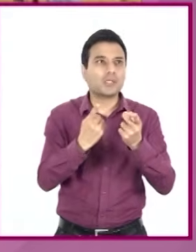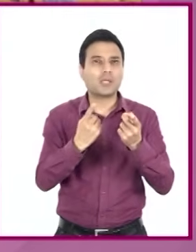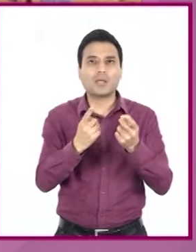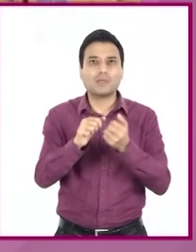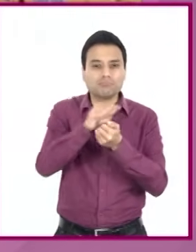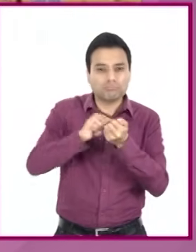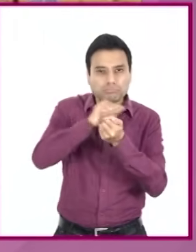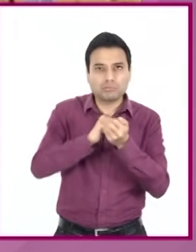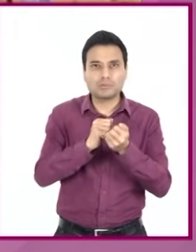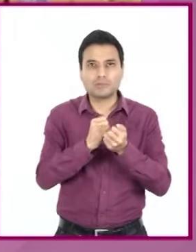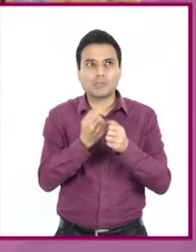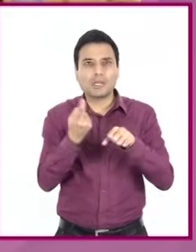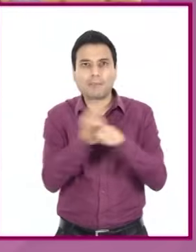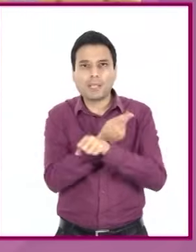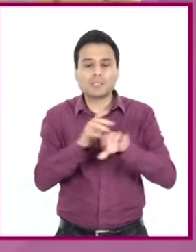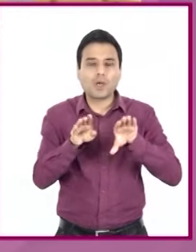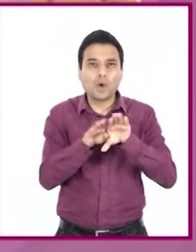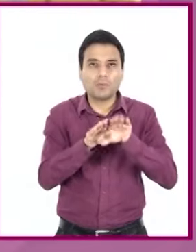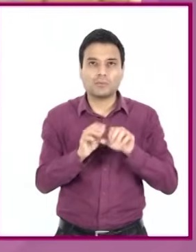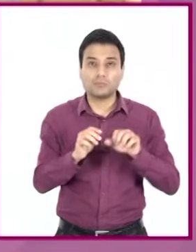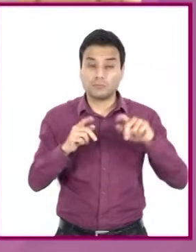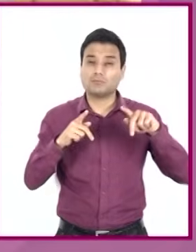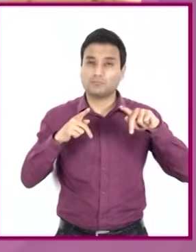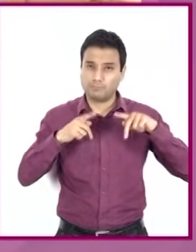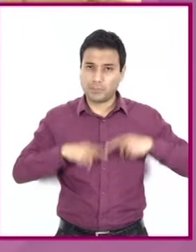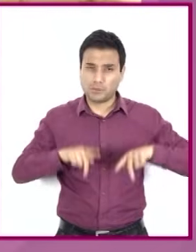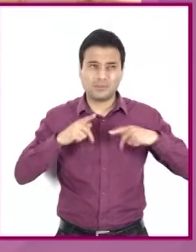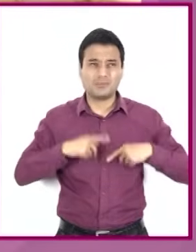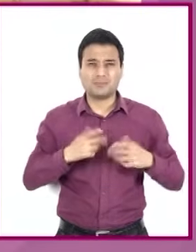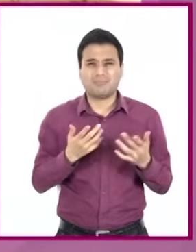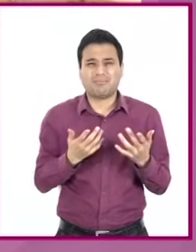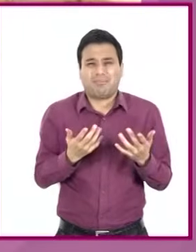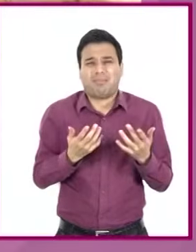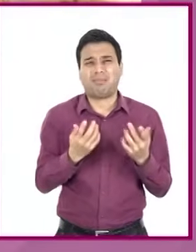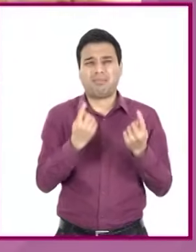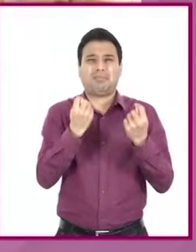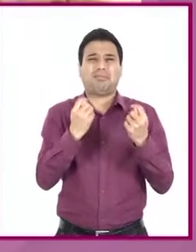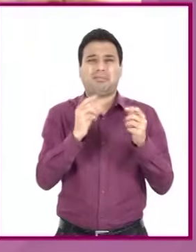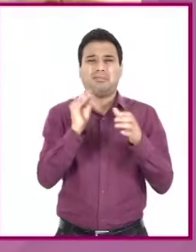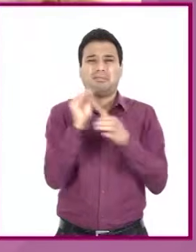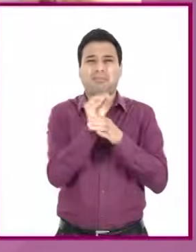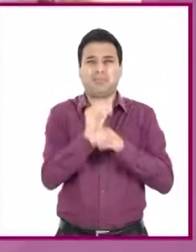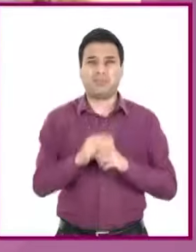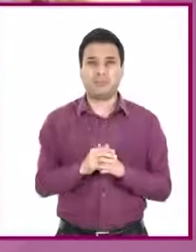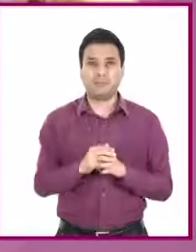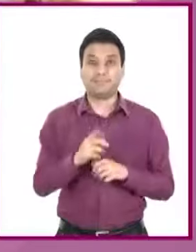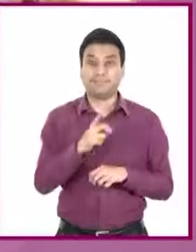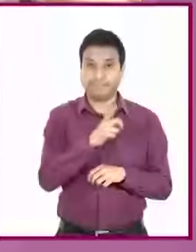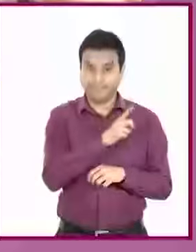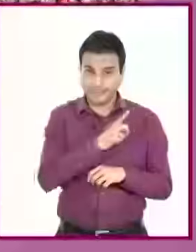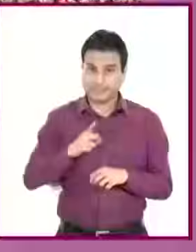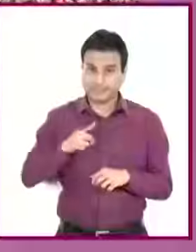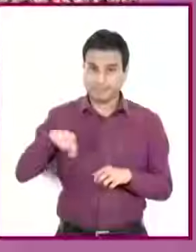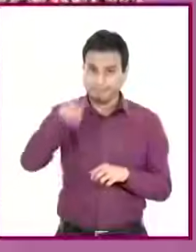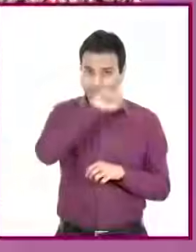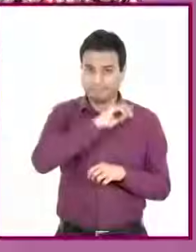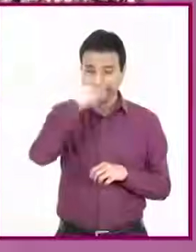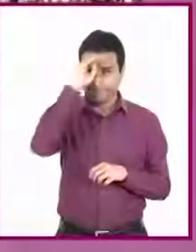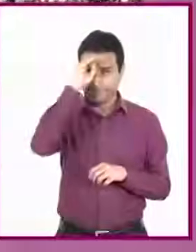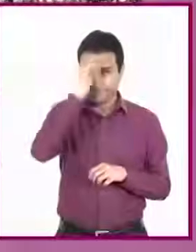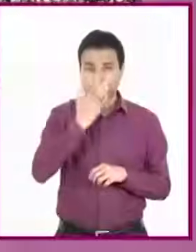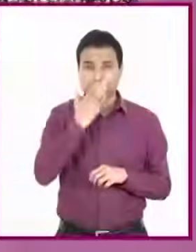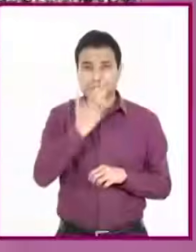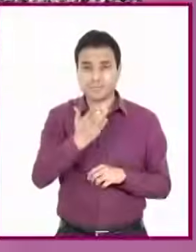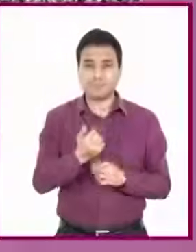se utiliza. Y a la mayoría le preocupa todavía menos lo que representa en contaminación y daño al medio ambiente. Por lo